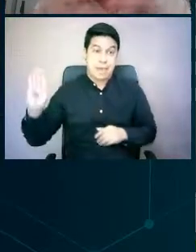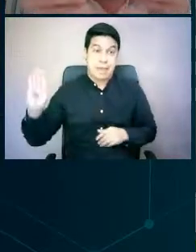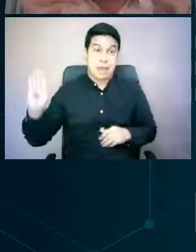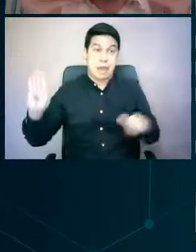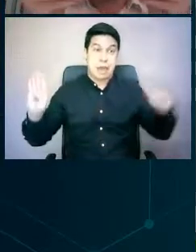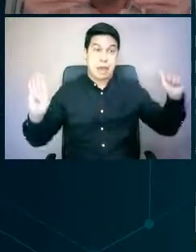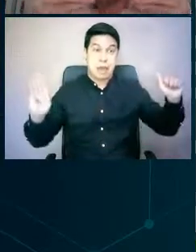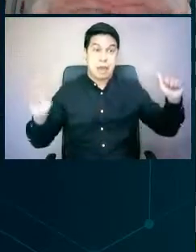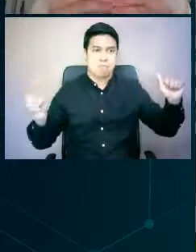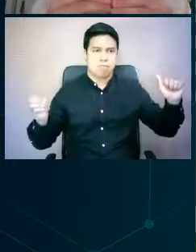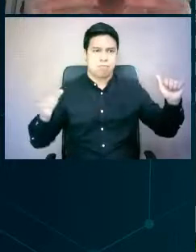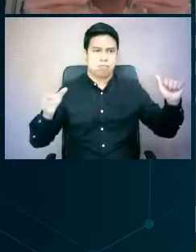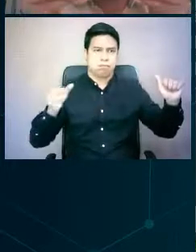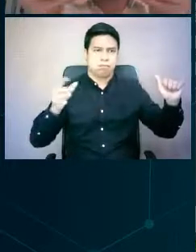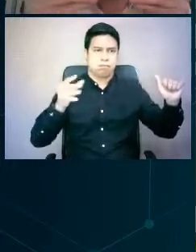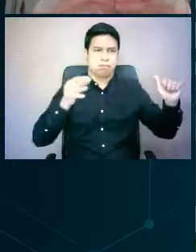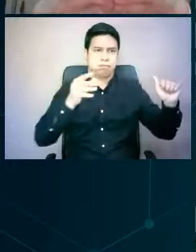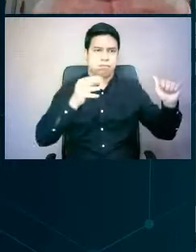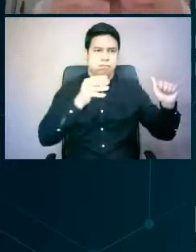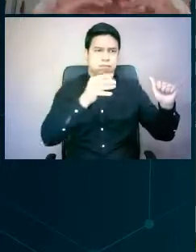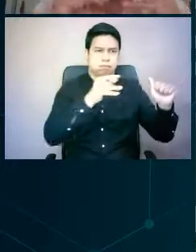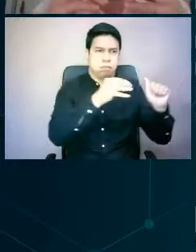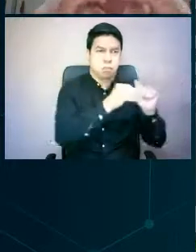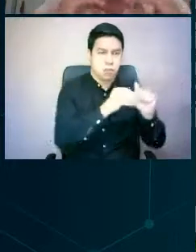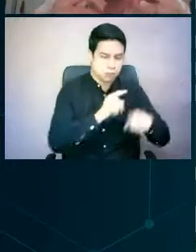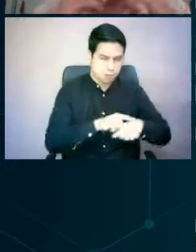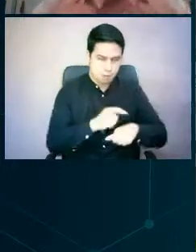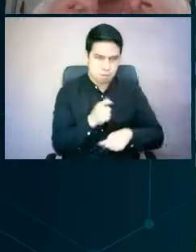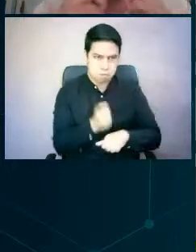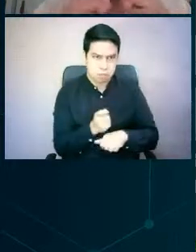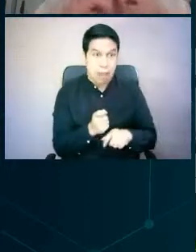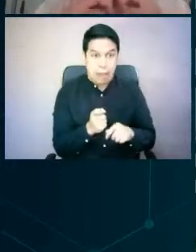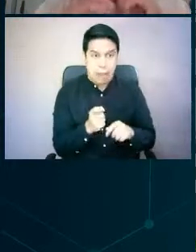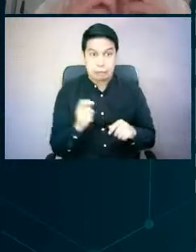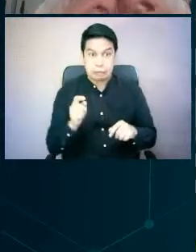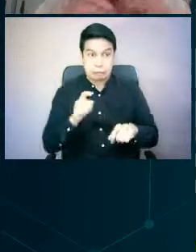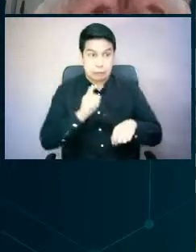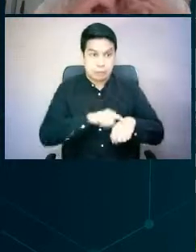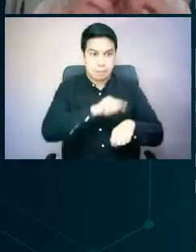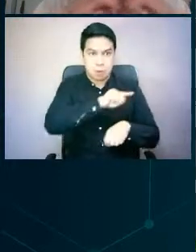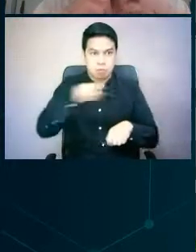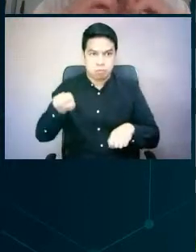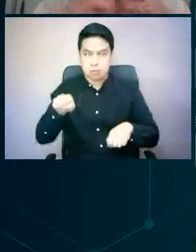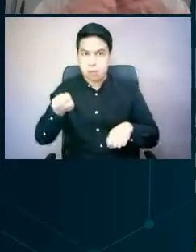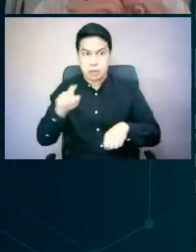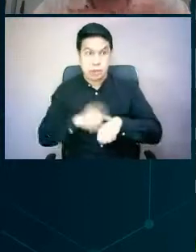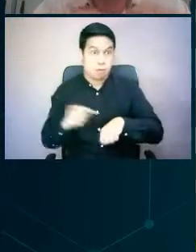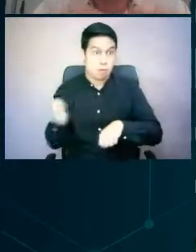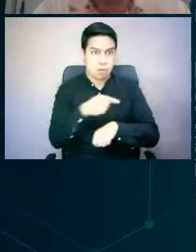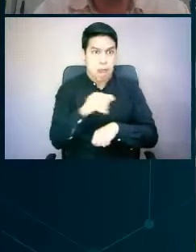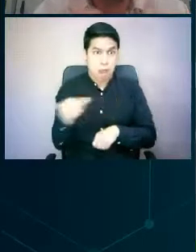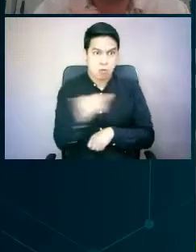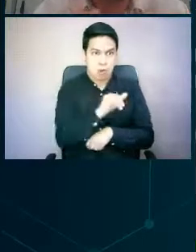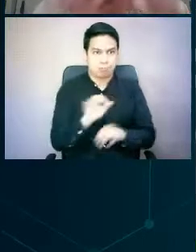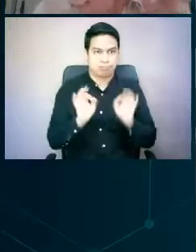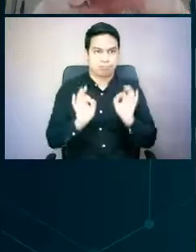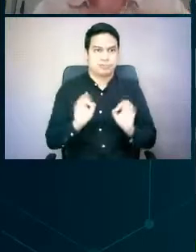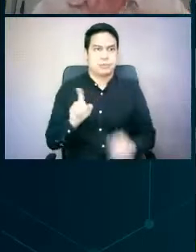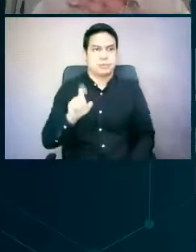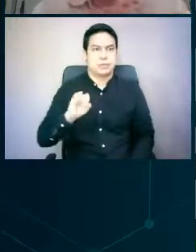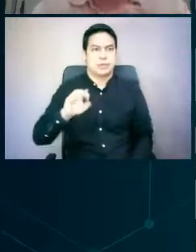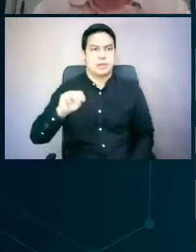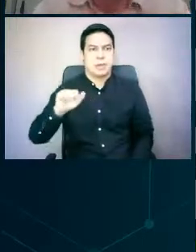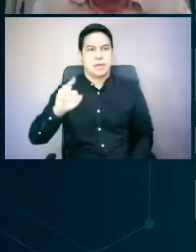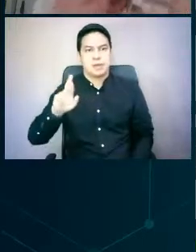diferencial, es establecer una metodología para yo hacer la sincronización de los paquetes de información vía mi canal